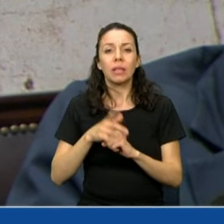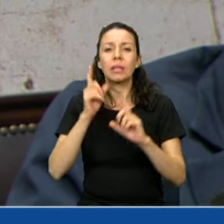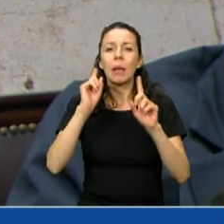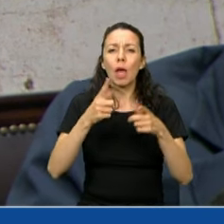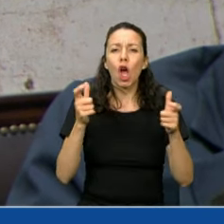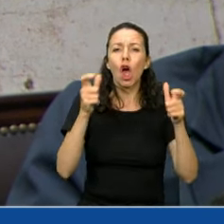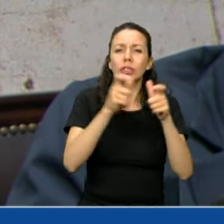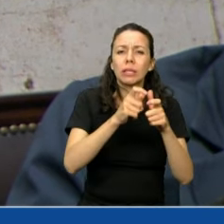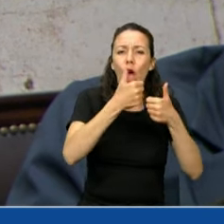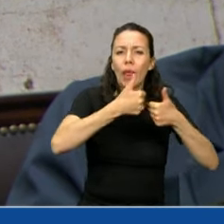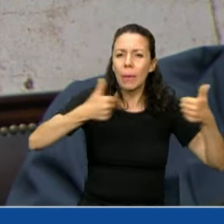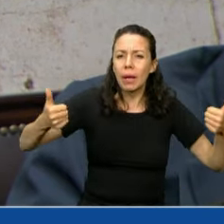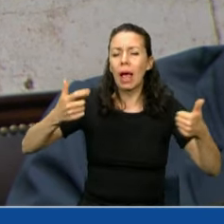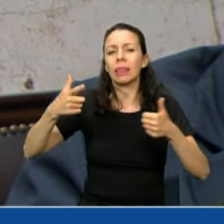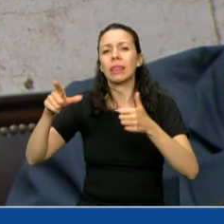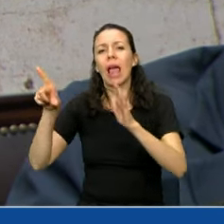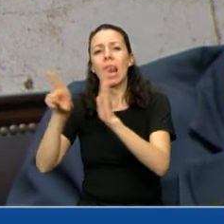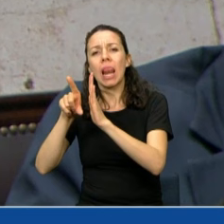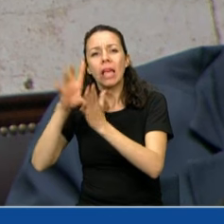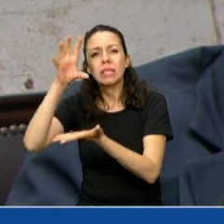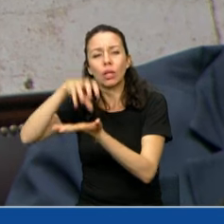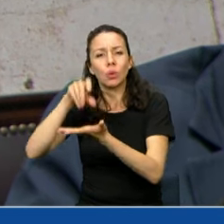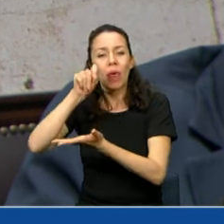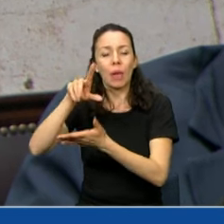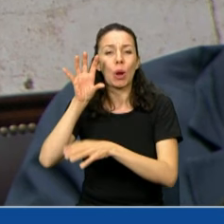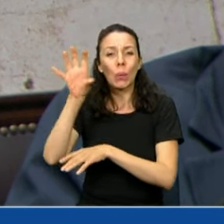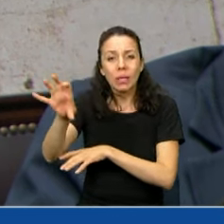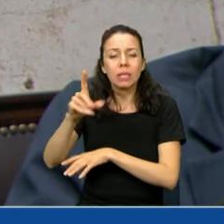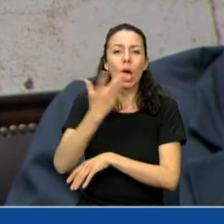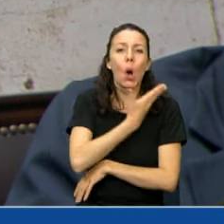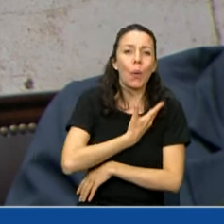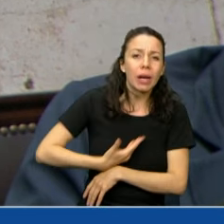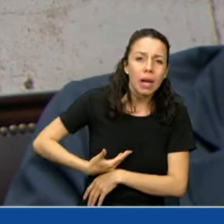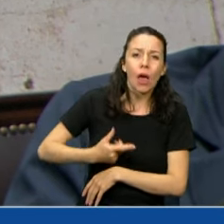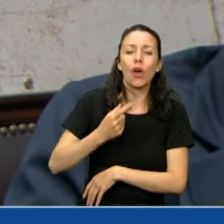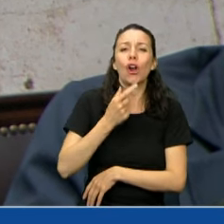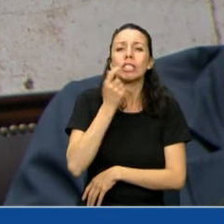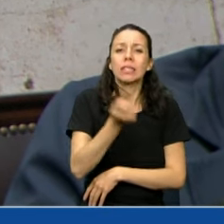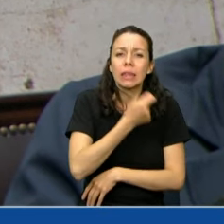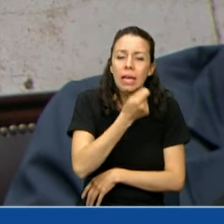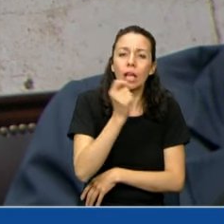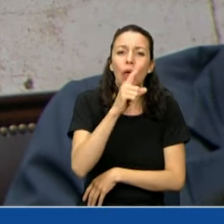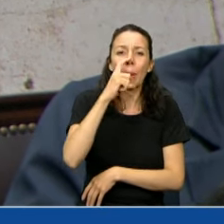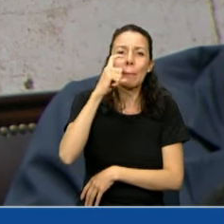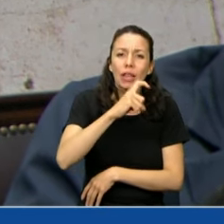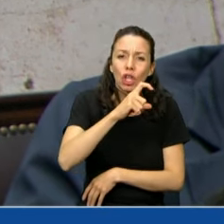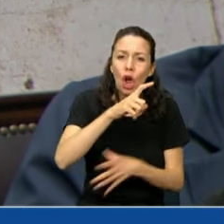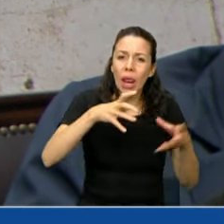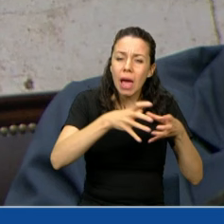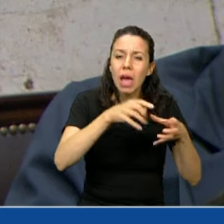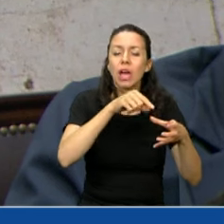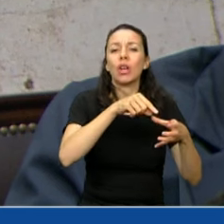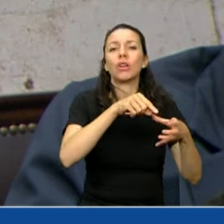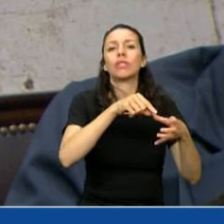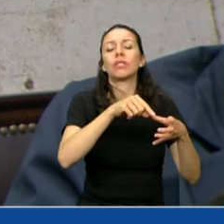deliberante la legislatura de la provincia el gobernador de nuestra provincia el sindicato de petroleros a partir de